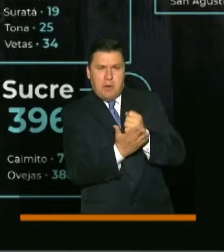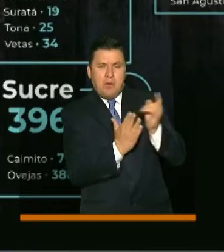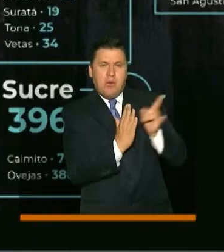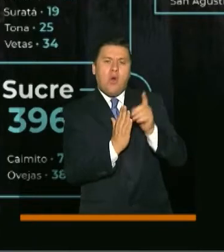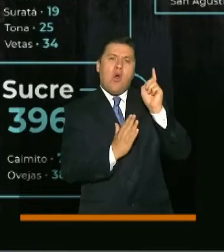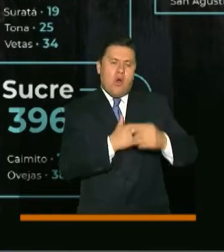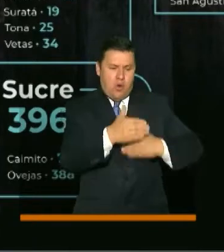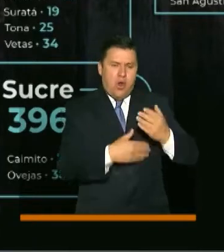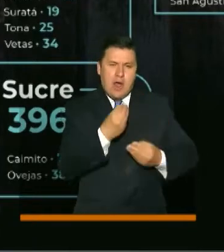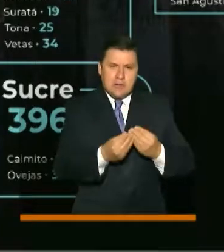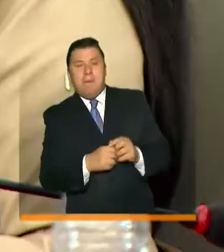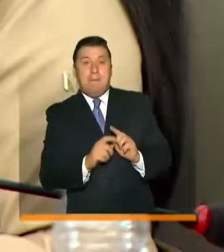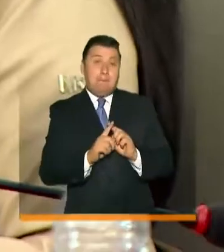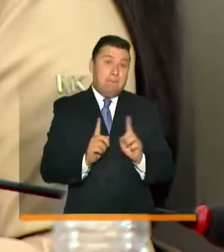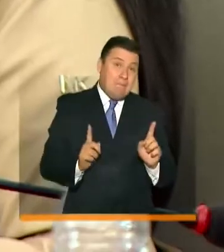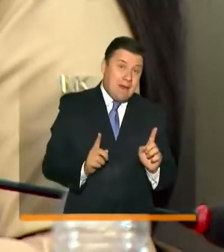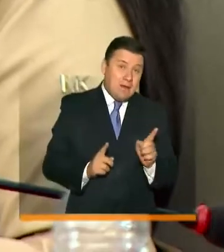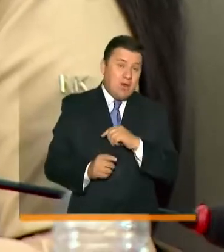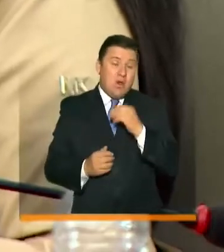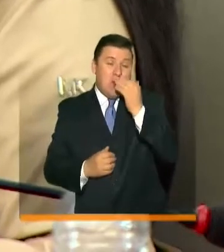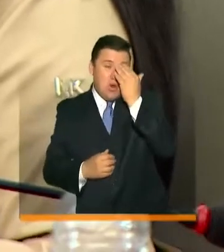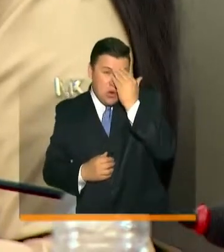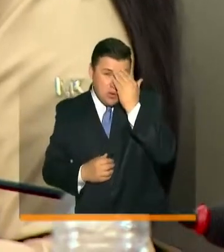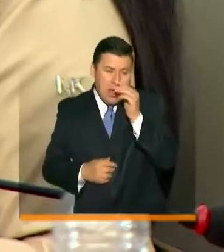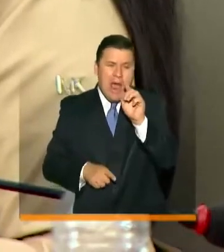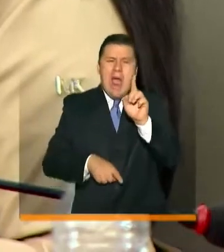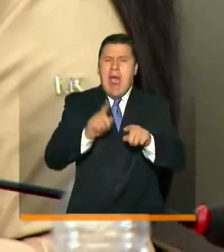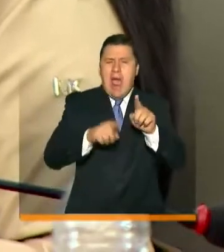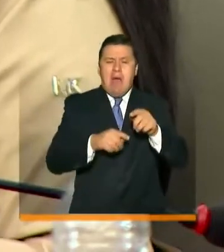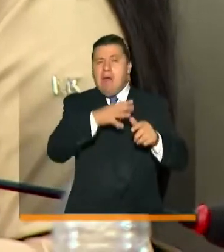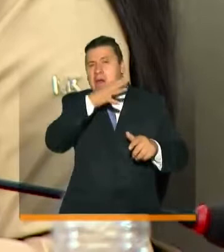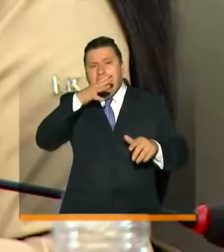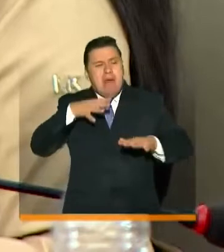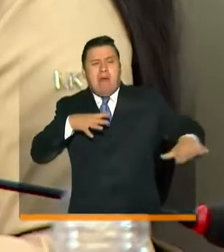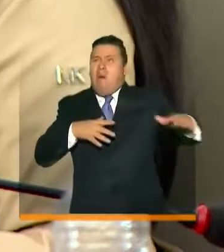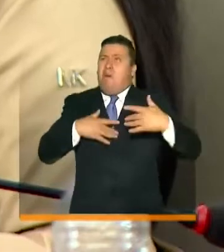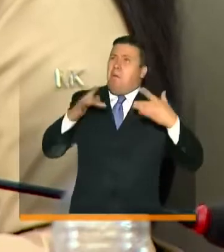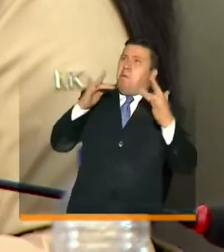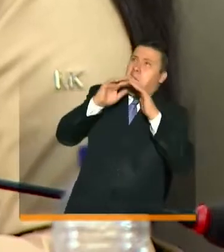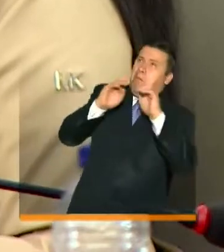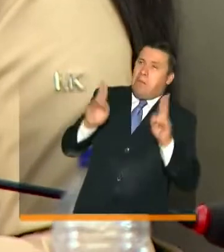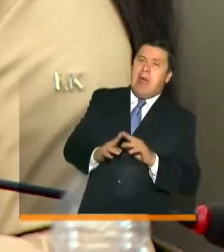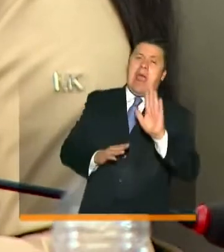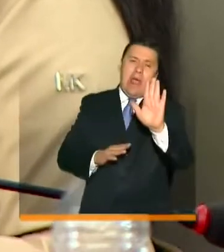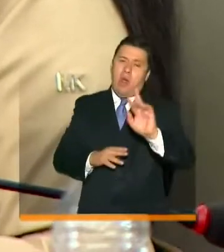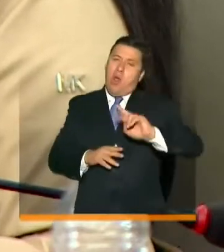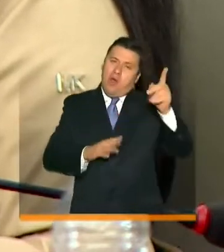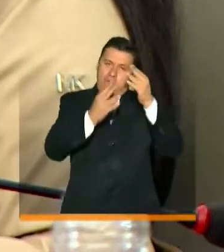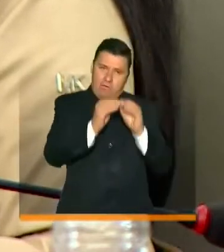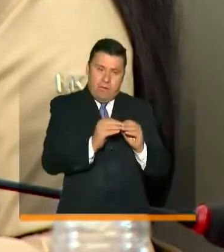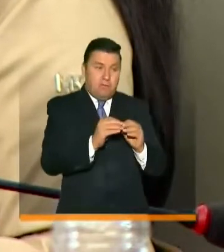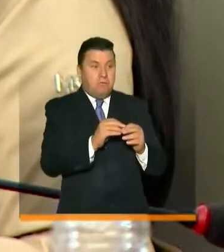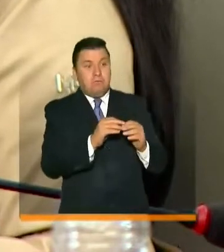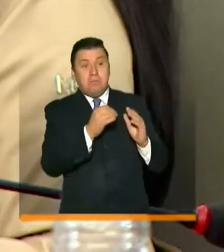cómo debe proceder a hacerlo. Como somos conscientes que en algunas partes del campo no hay conectividad, también hemos dispuesto otras dos formas de